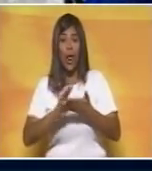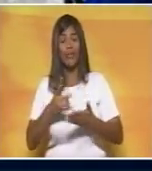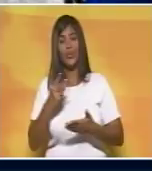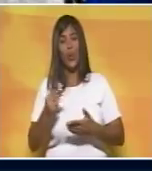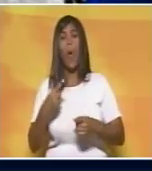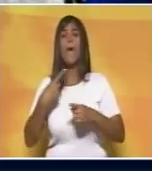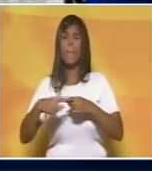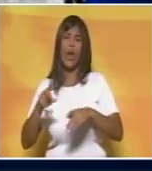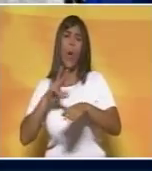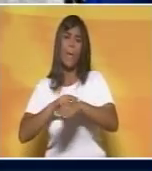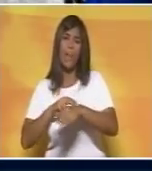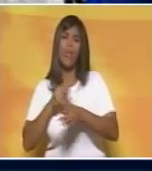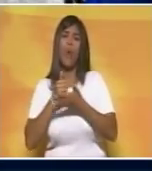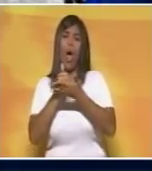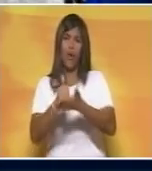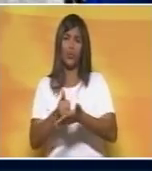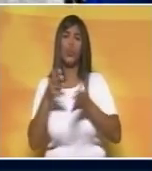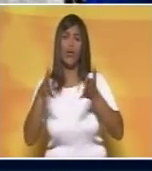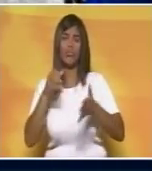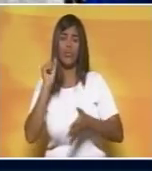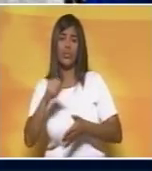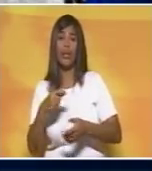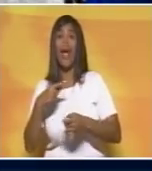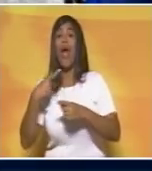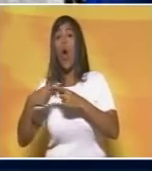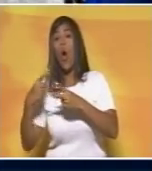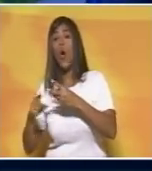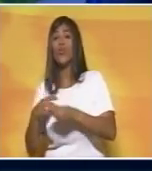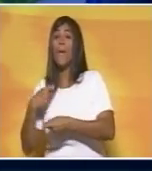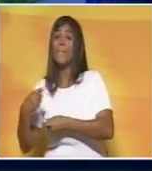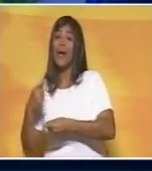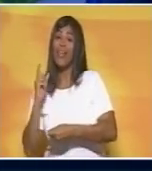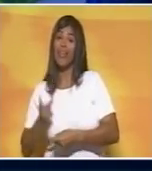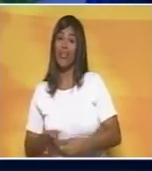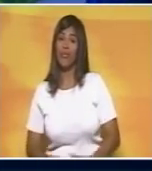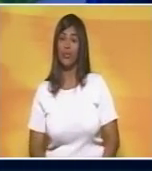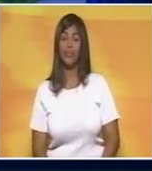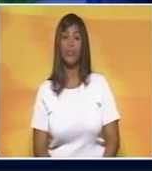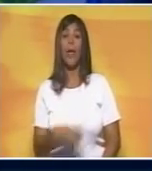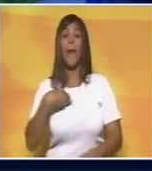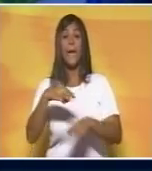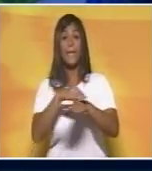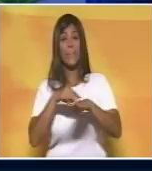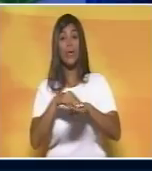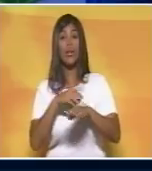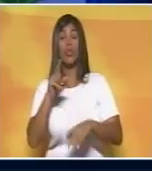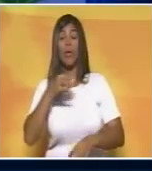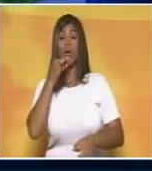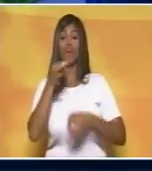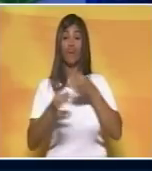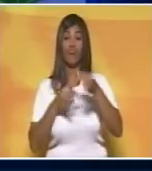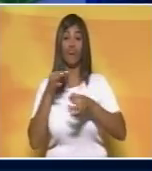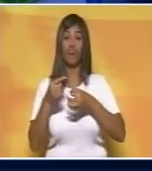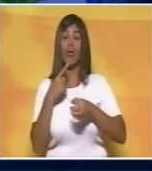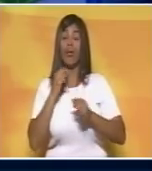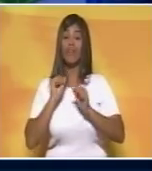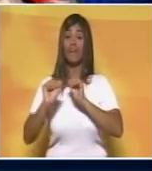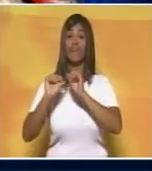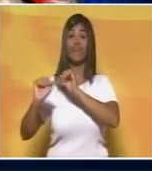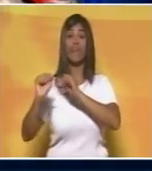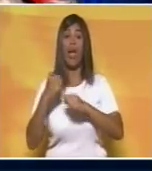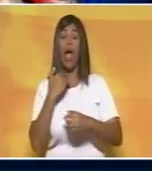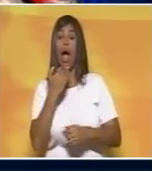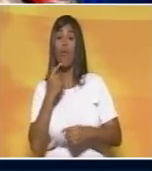servicios médicos básicos gratuitos, aunque pagarán otros procedimientos sanitarios. El ministro también señaló que fueron rechazados algunos